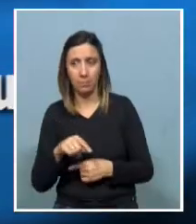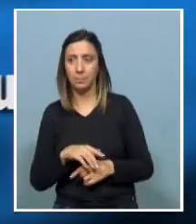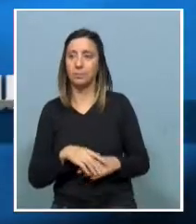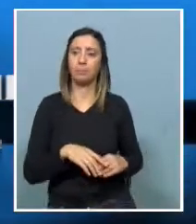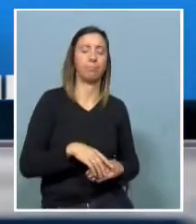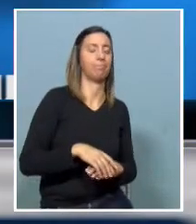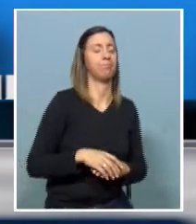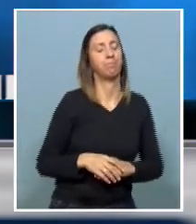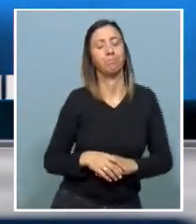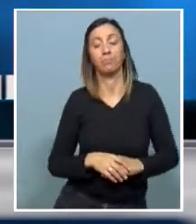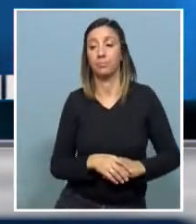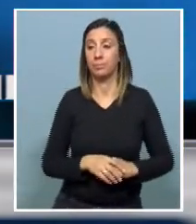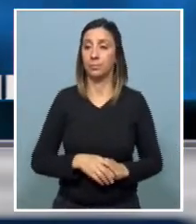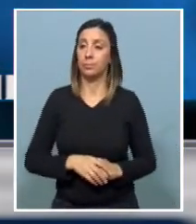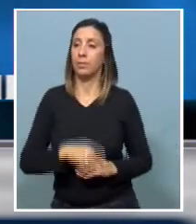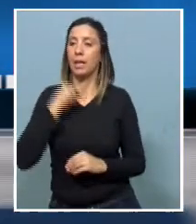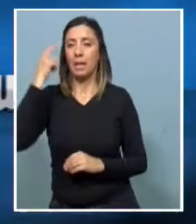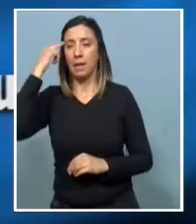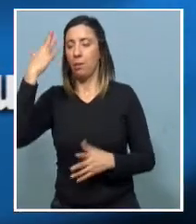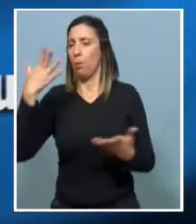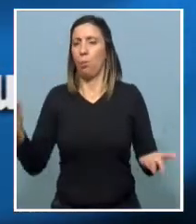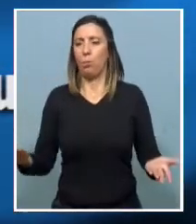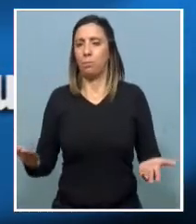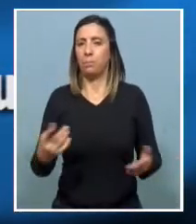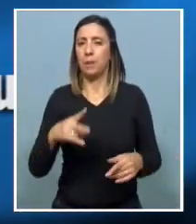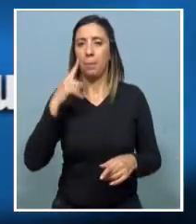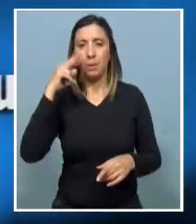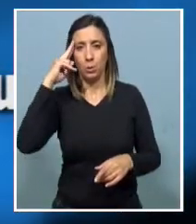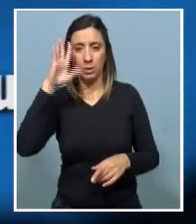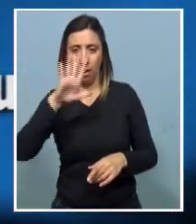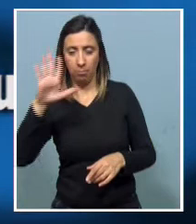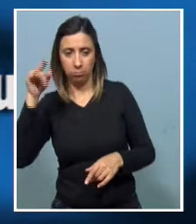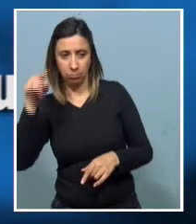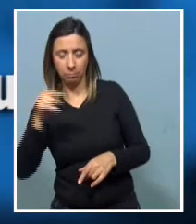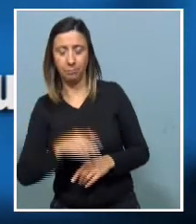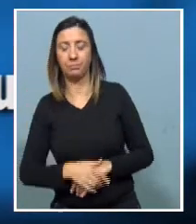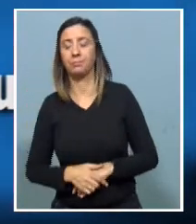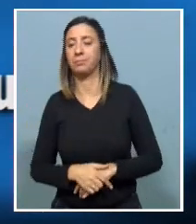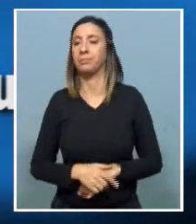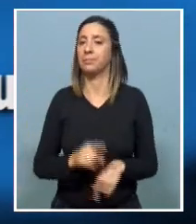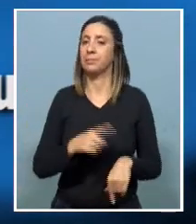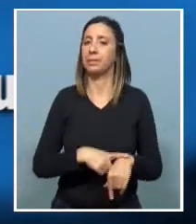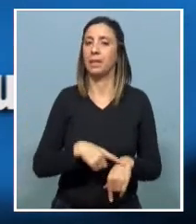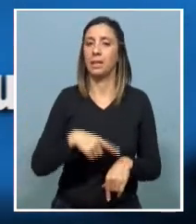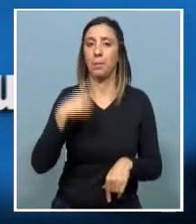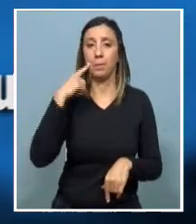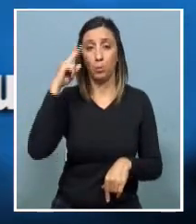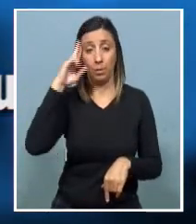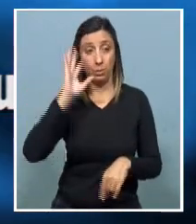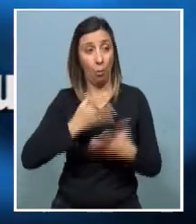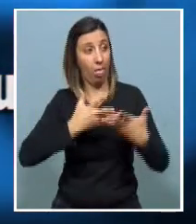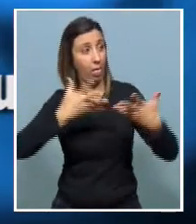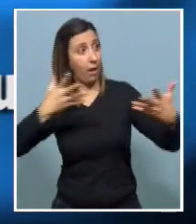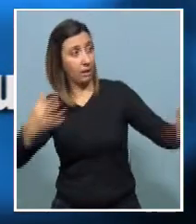hoy. Queríamos imaginar cómo era esa época en el 55, una época de la década del 50, una escuela muy